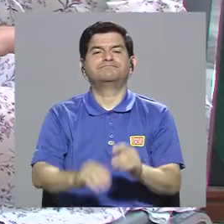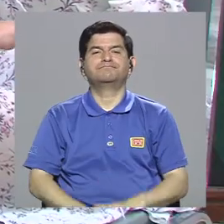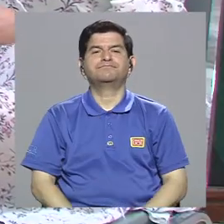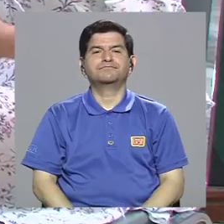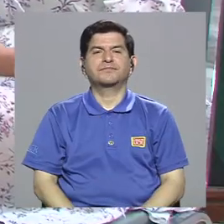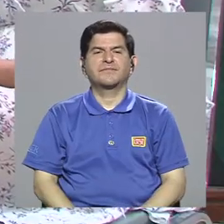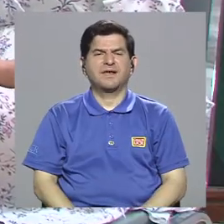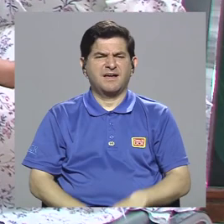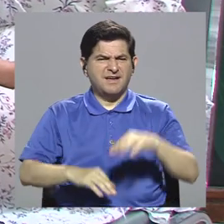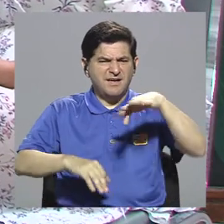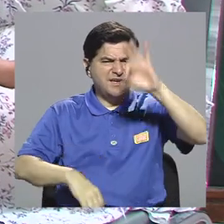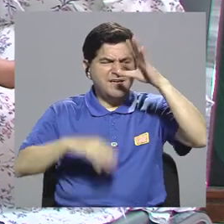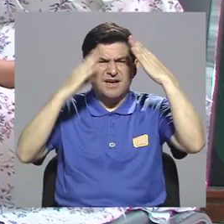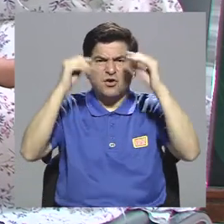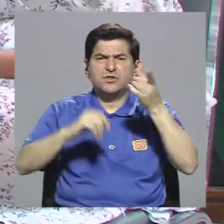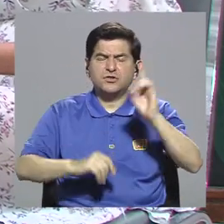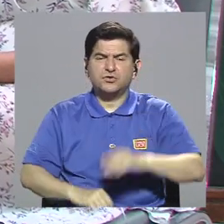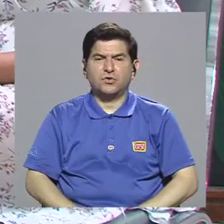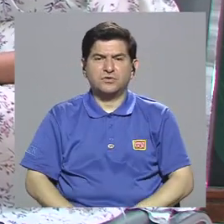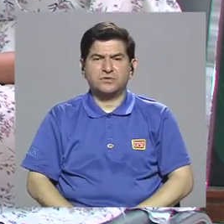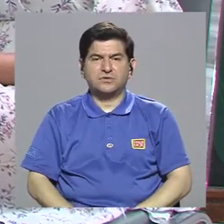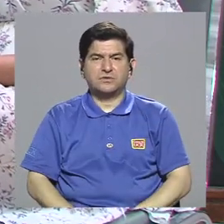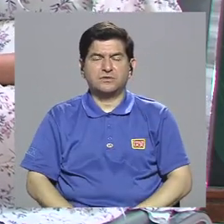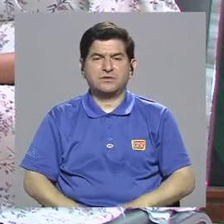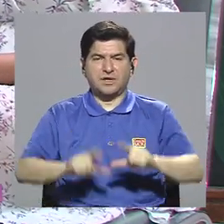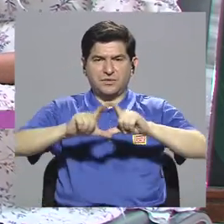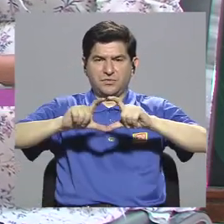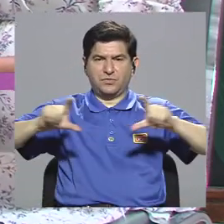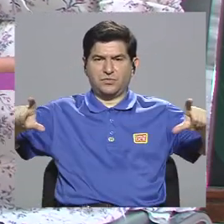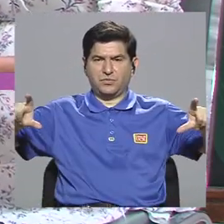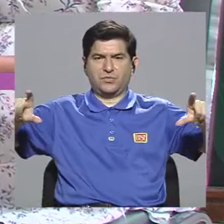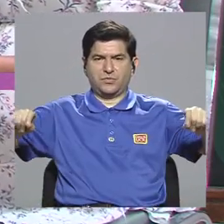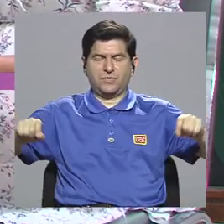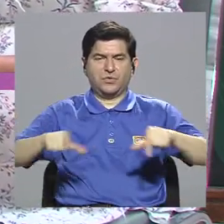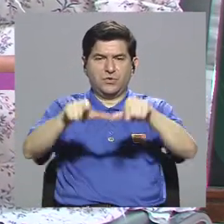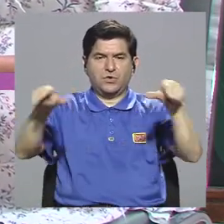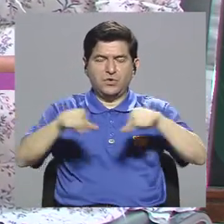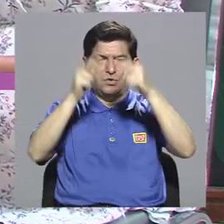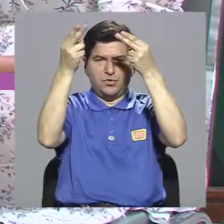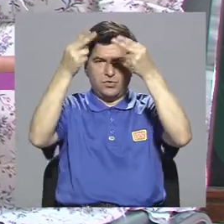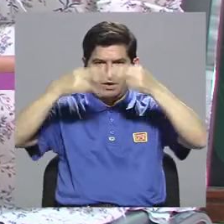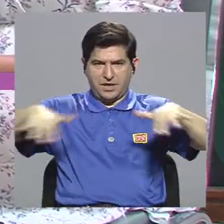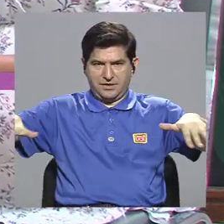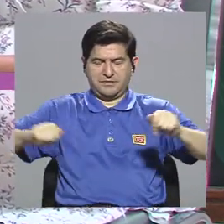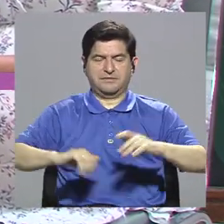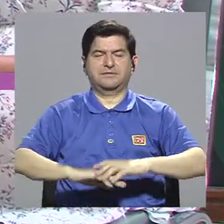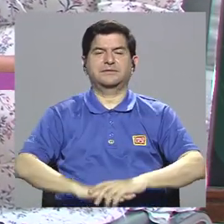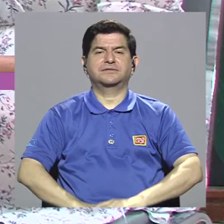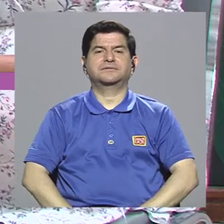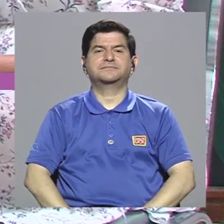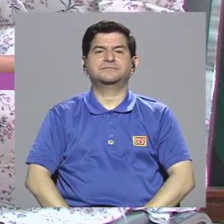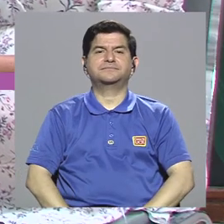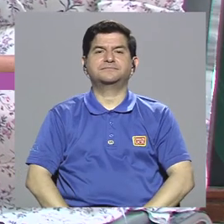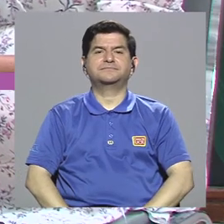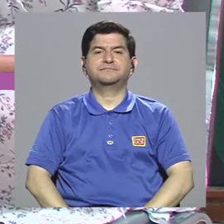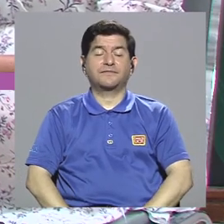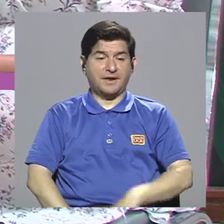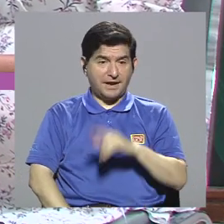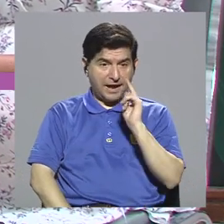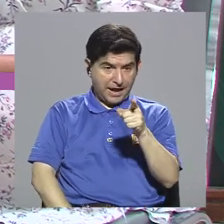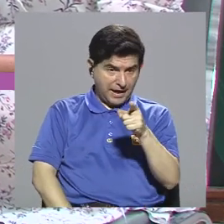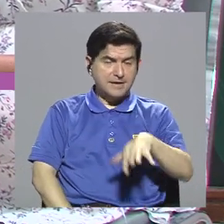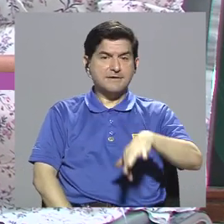durante los grupos focales que llevamos a cabo. ¿Dónde encontramos esa información? La página es